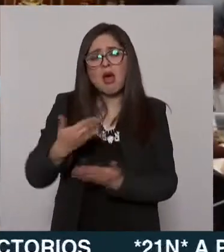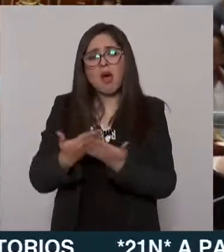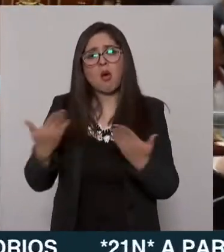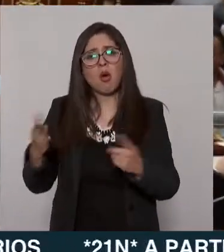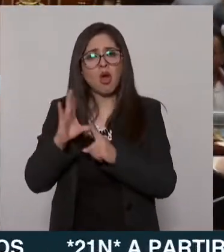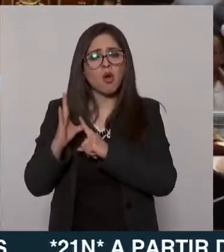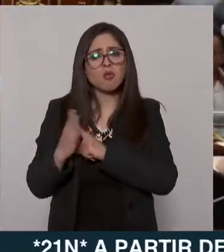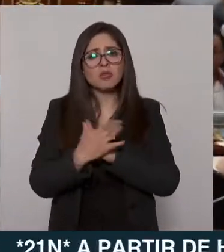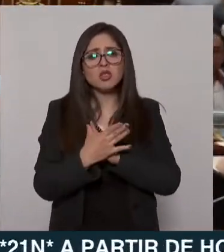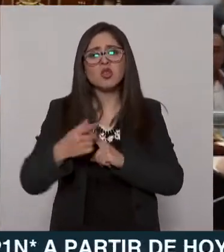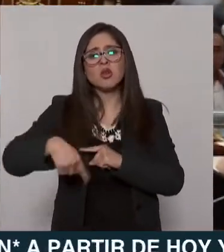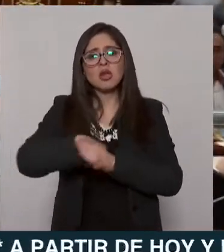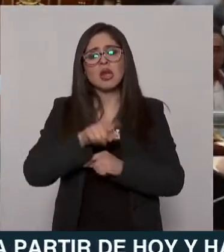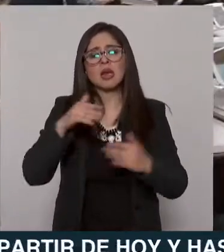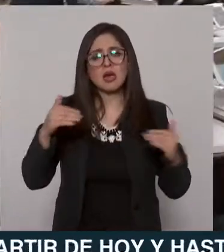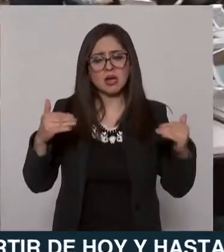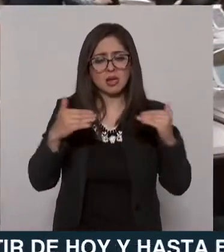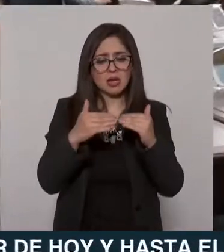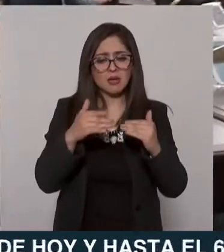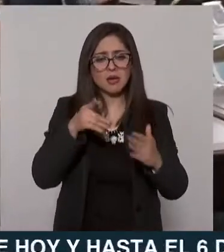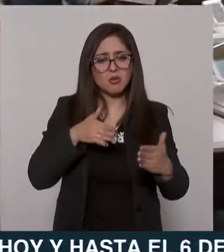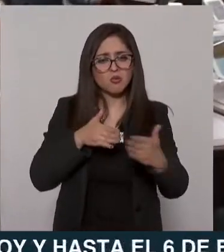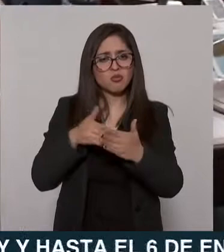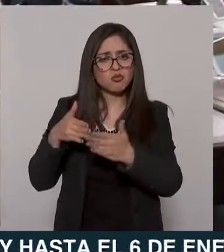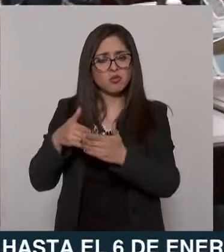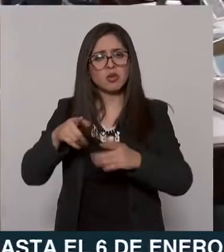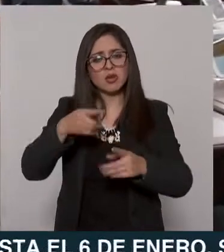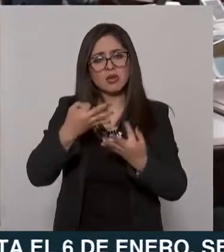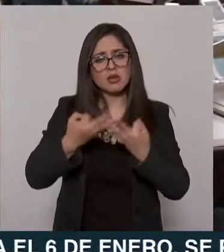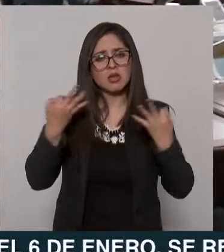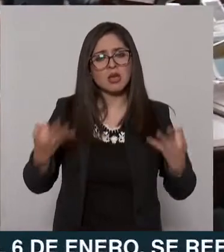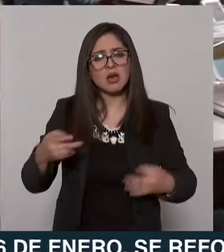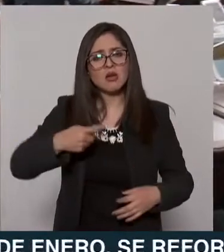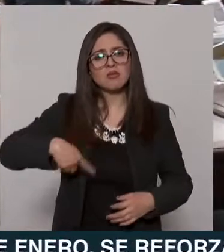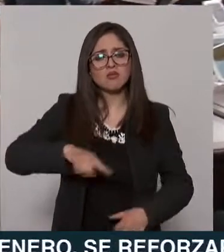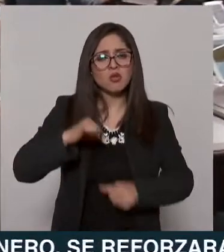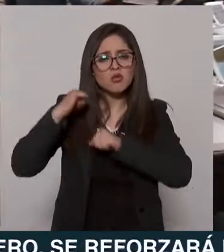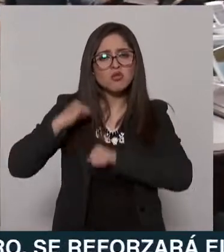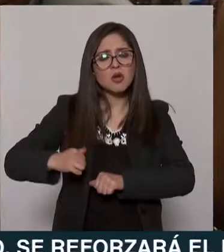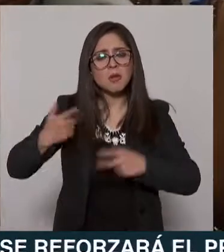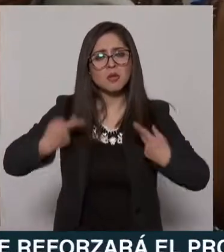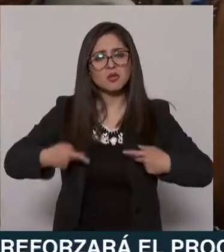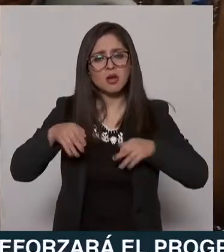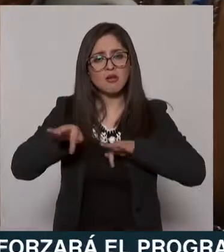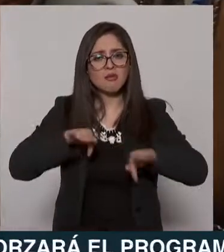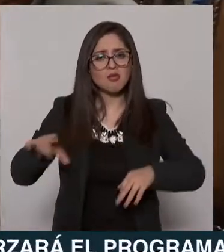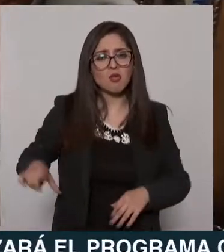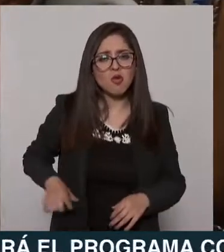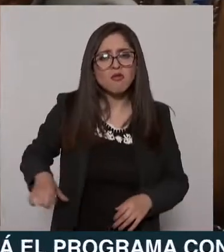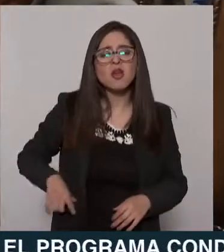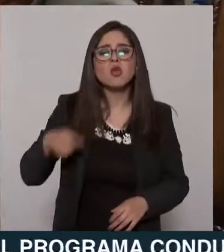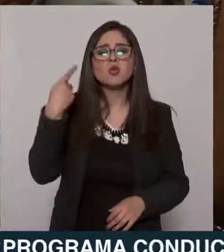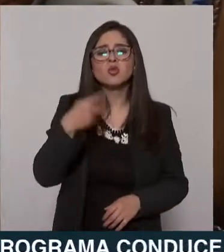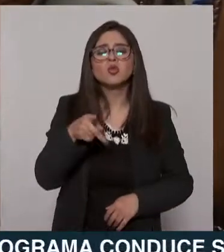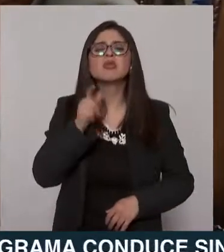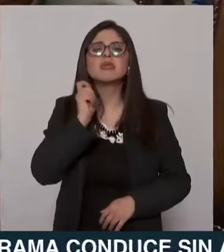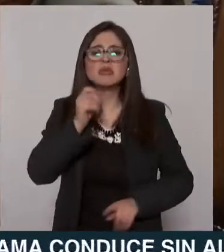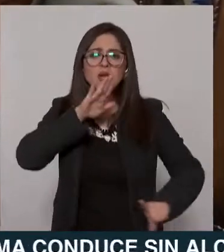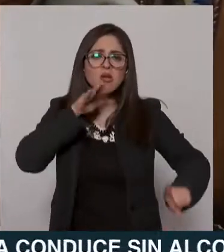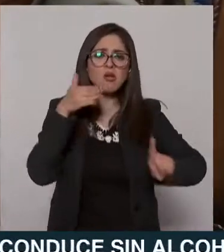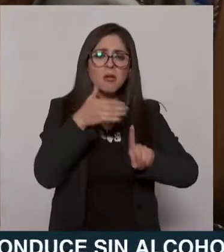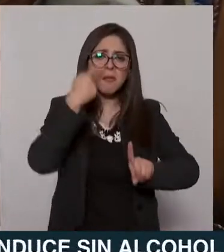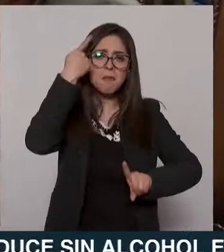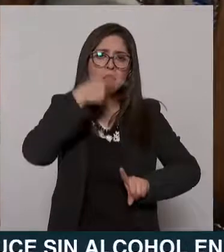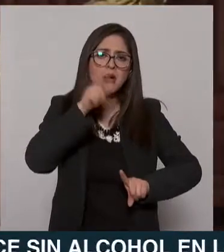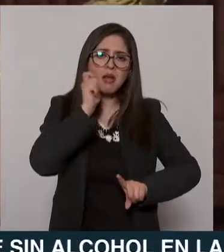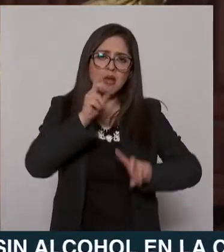de Límites Territoriales del Gobierno de la Ciudad como entidad colegiada integrada por personas servidoras públicas cuya función estará directamente relacionada